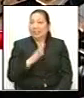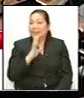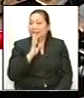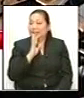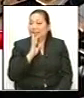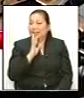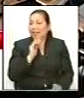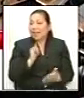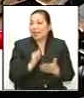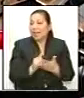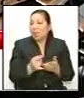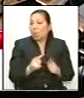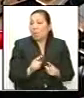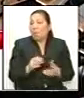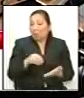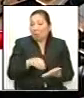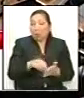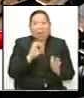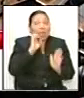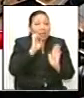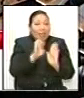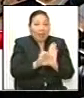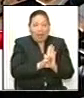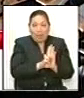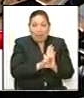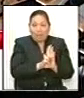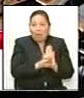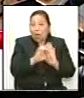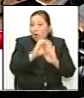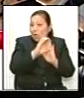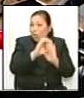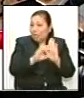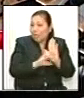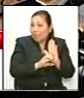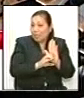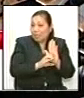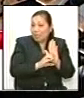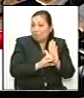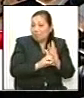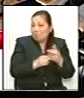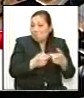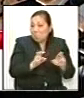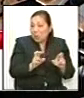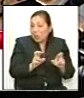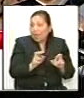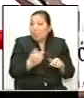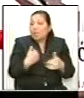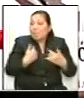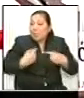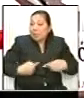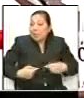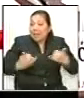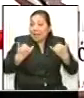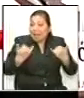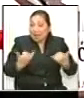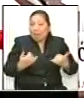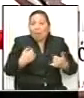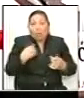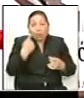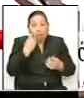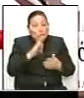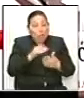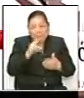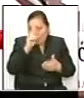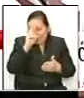comentario es que, vamos a poner un ejemplo, la Comisión de Constitución, que son sesiones públicas. Lo que estamos debatiendo aquí lo puede conocer todo el